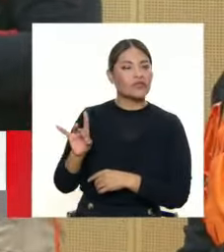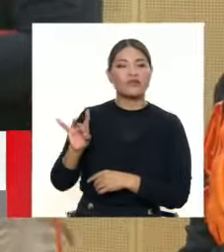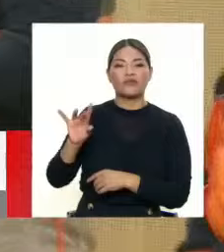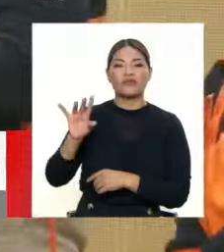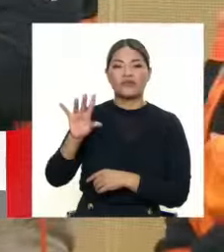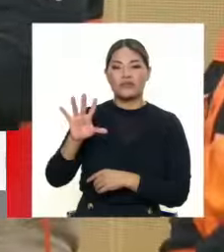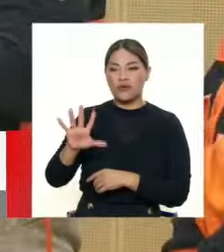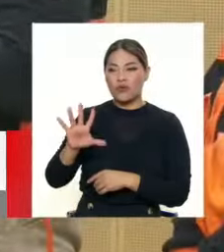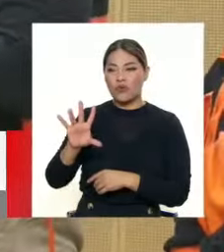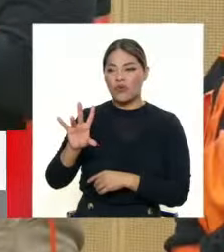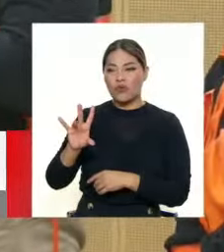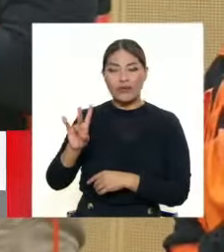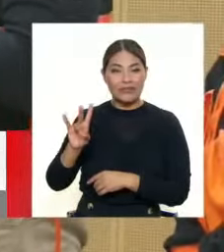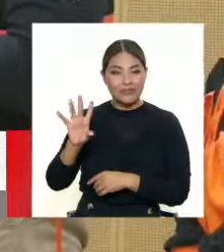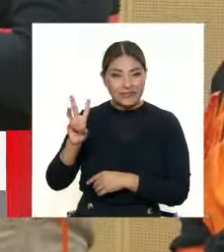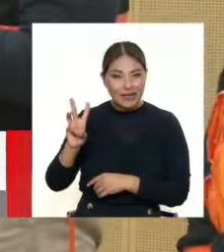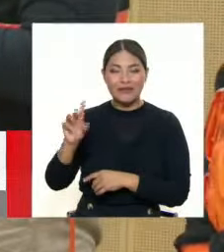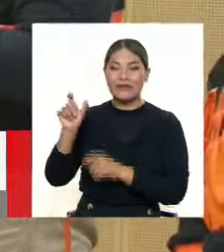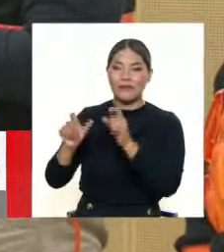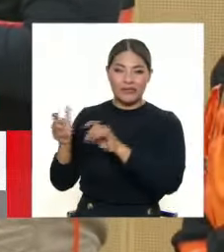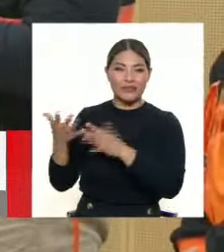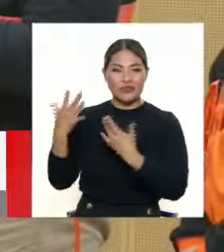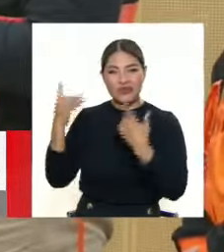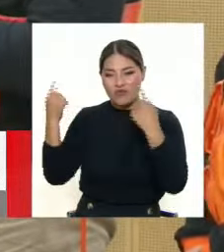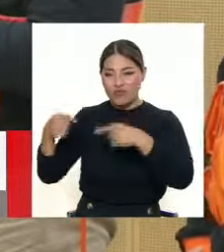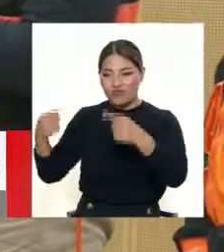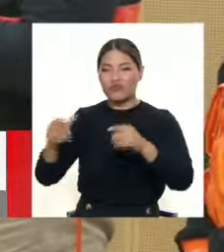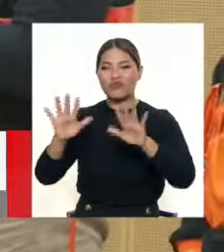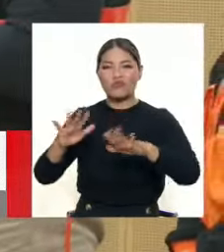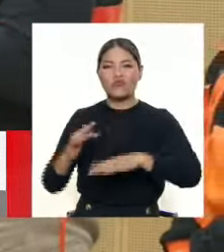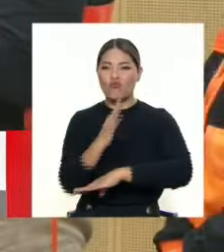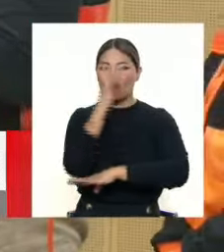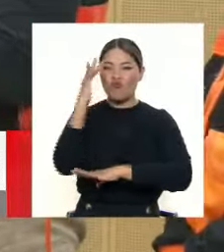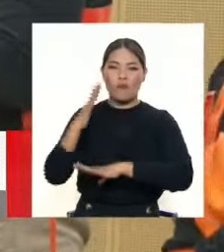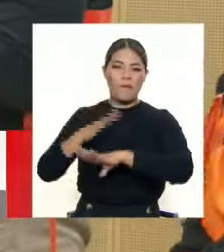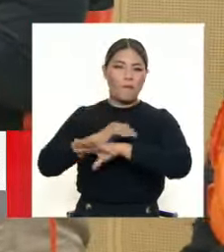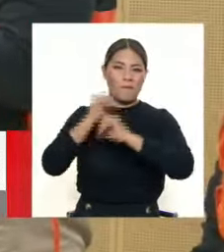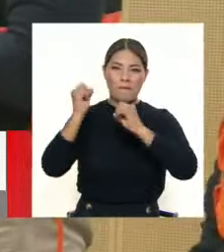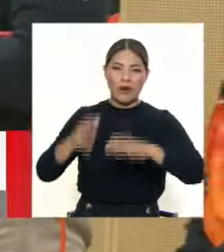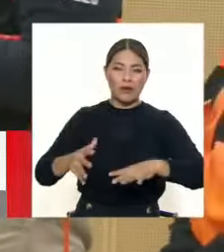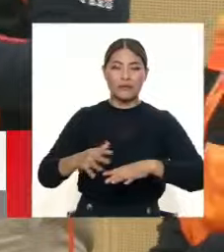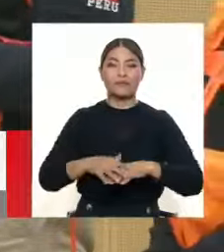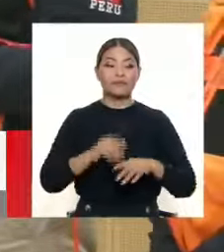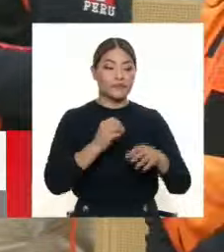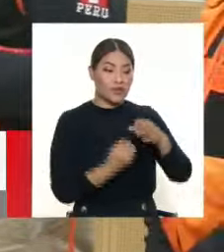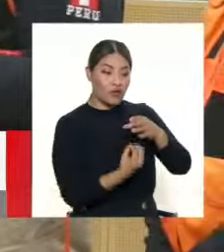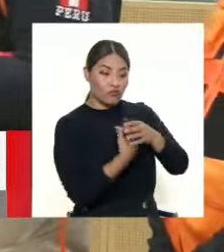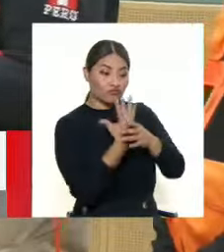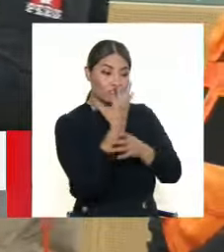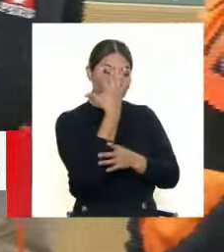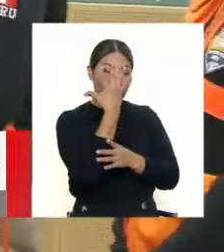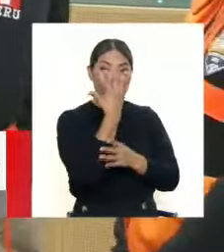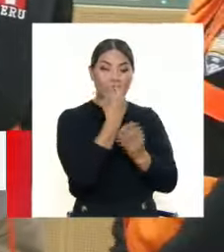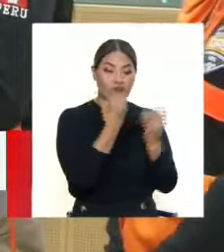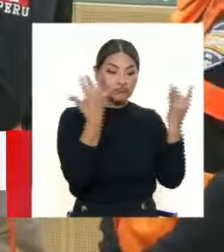de vida. Hemos tenido, en cuestión de agricultura, hemos tenido cultivos